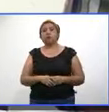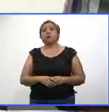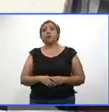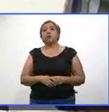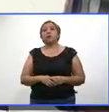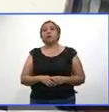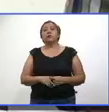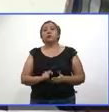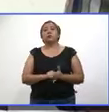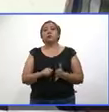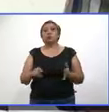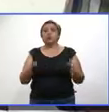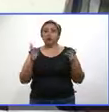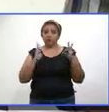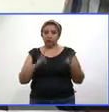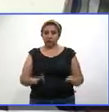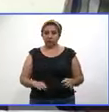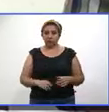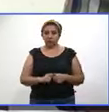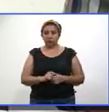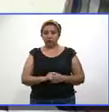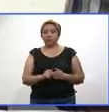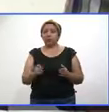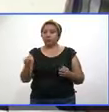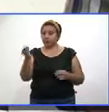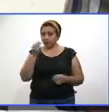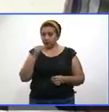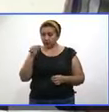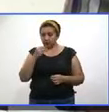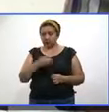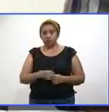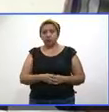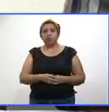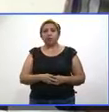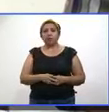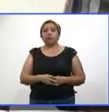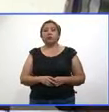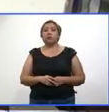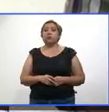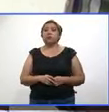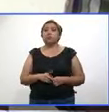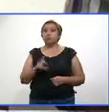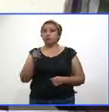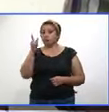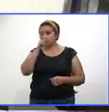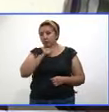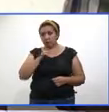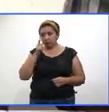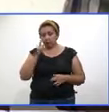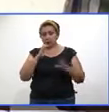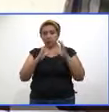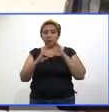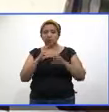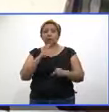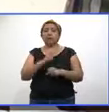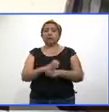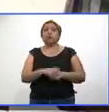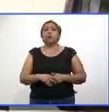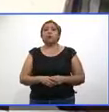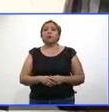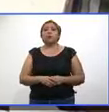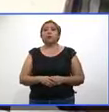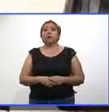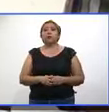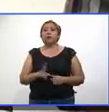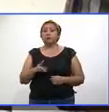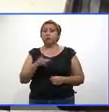Las terapias físicas, las terapias de alimentación, las de lenguaje o comunicación, las